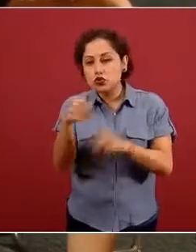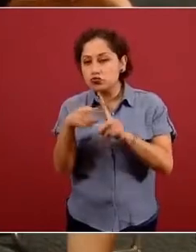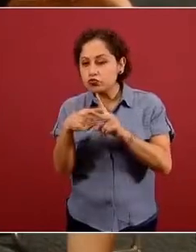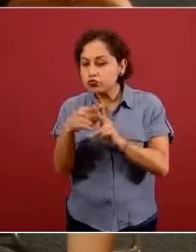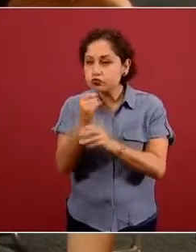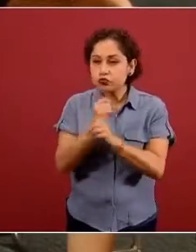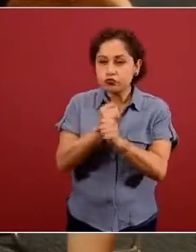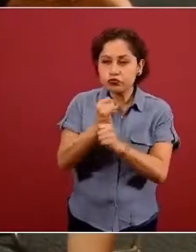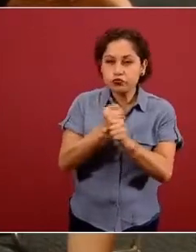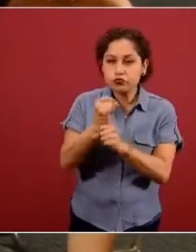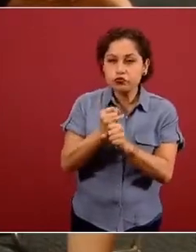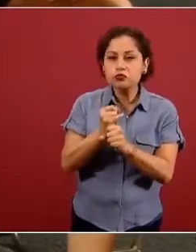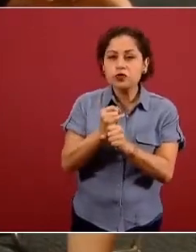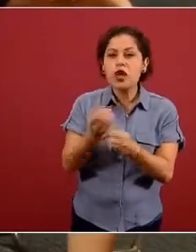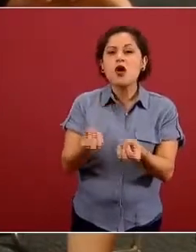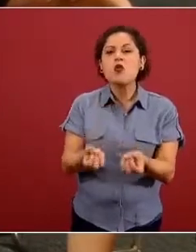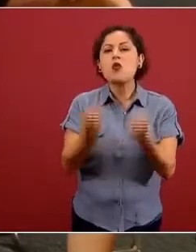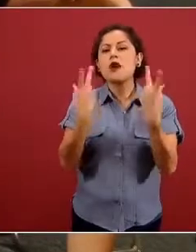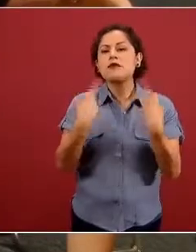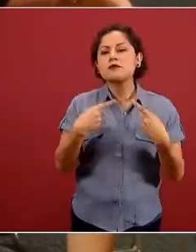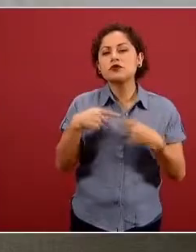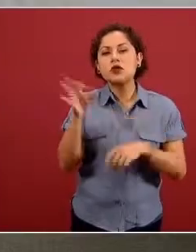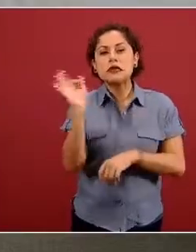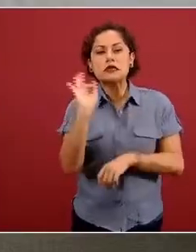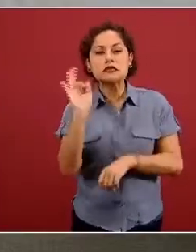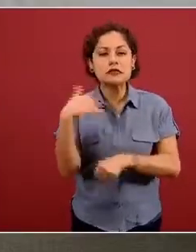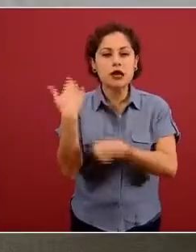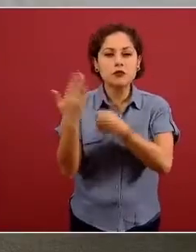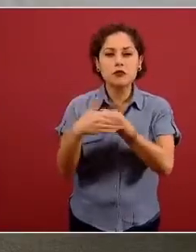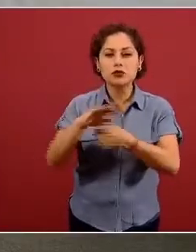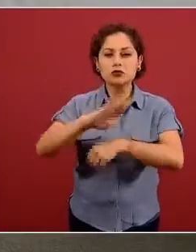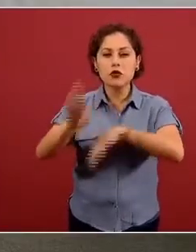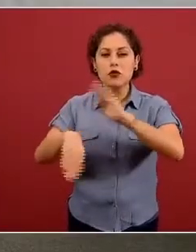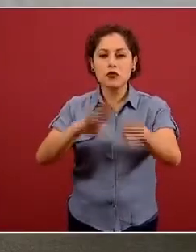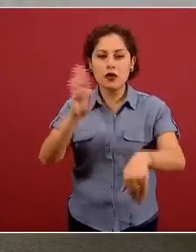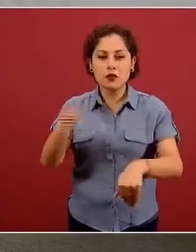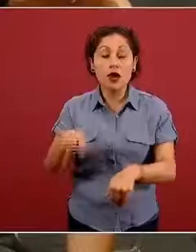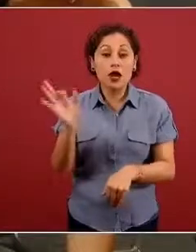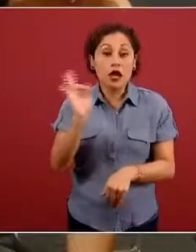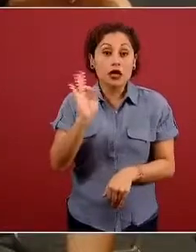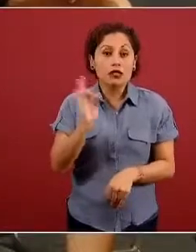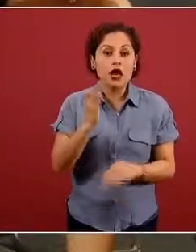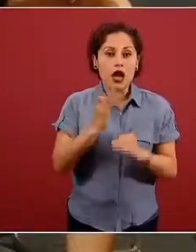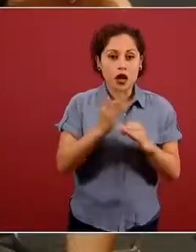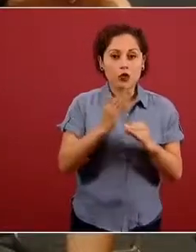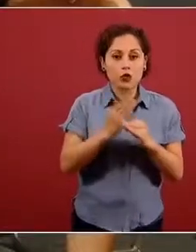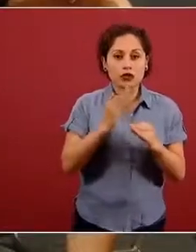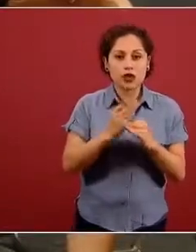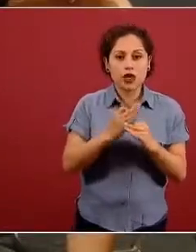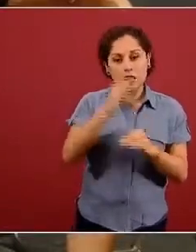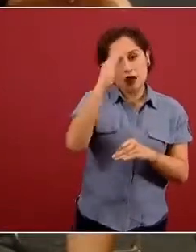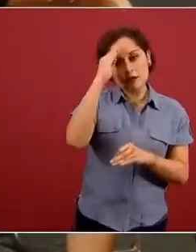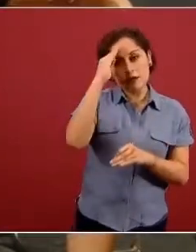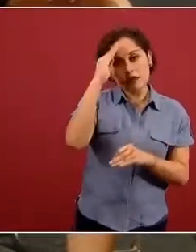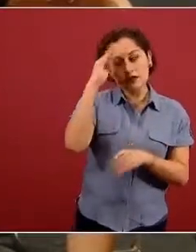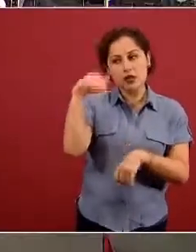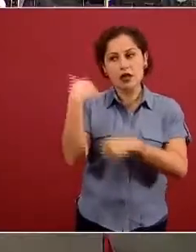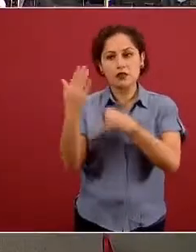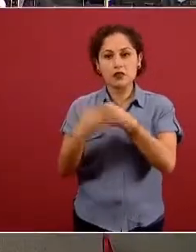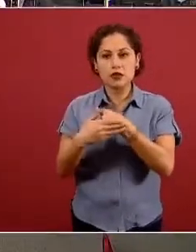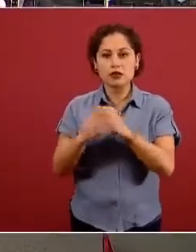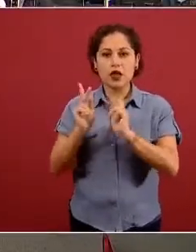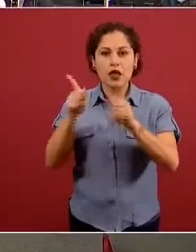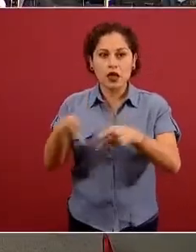muy preocupados sobre un incremento súbito e inmanejable de cadáveres. Qué bueno que lo